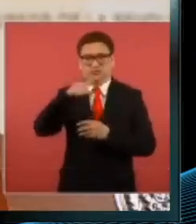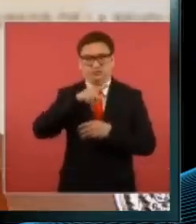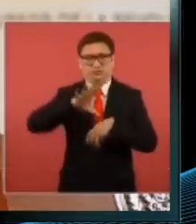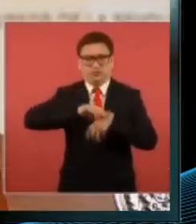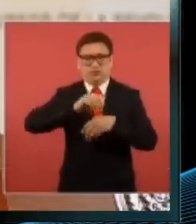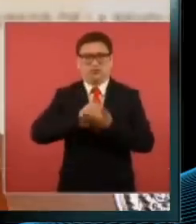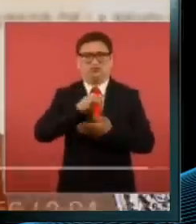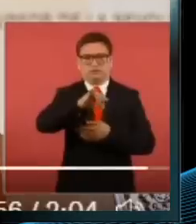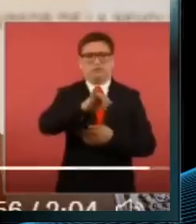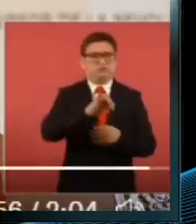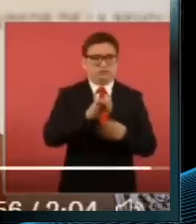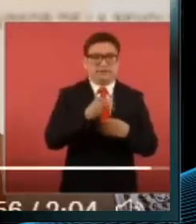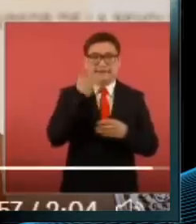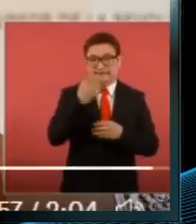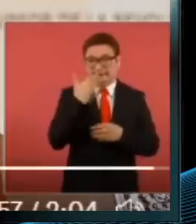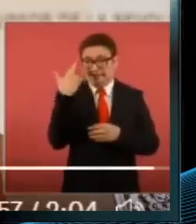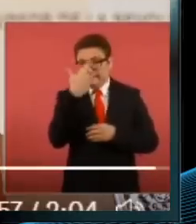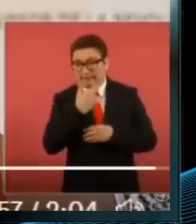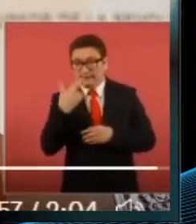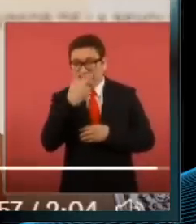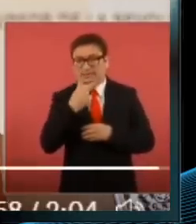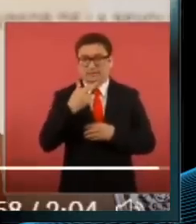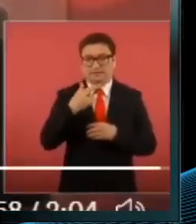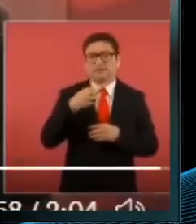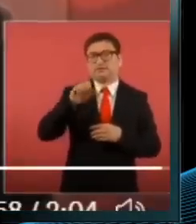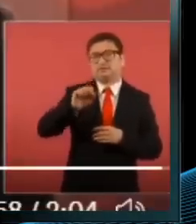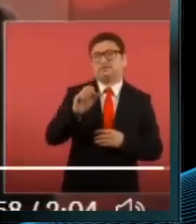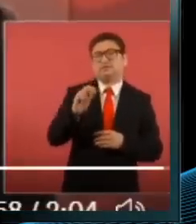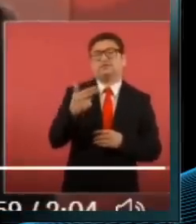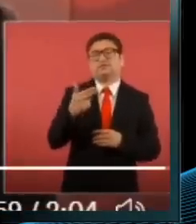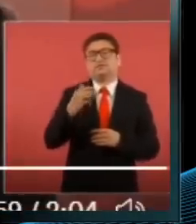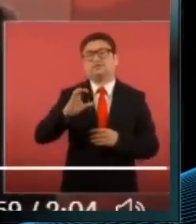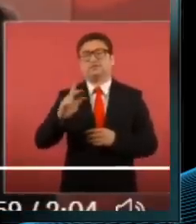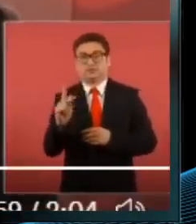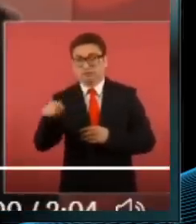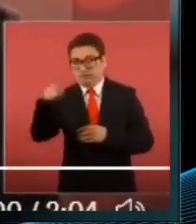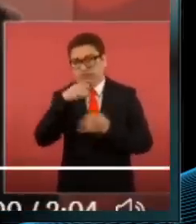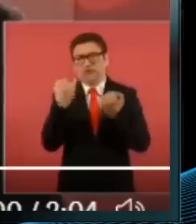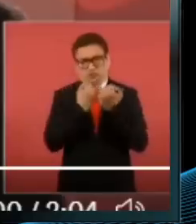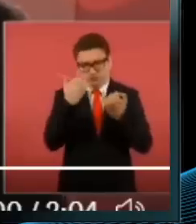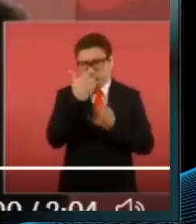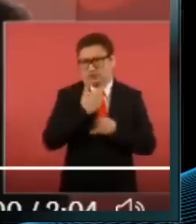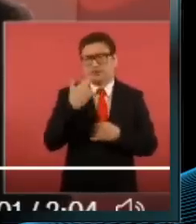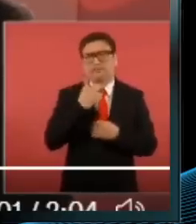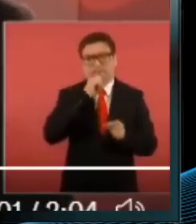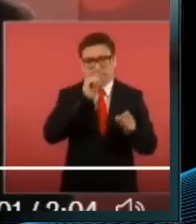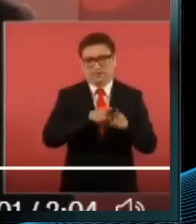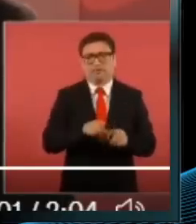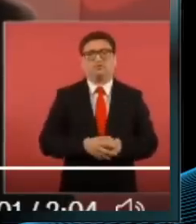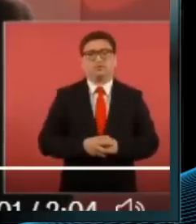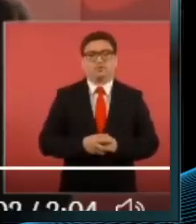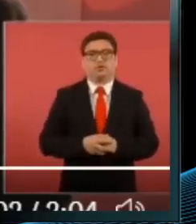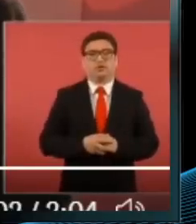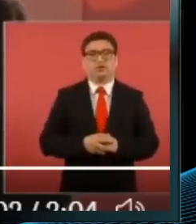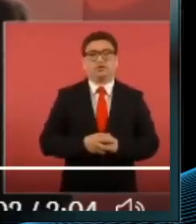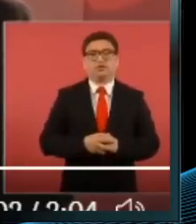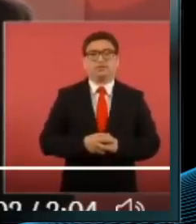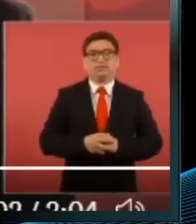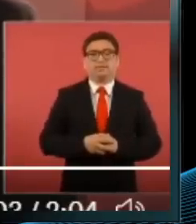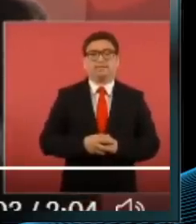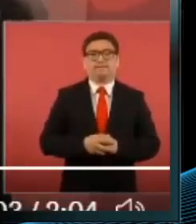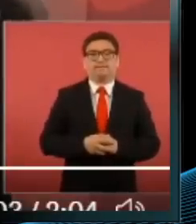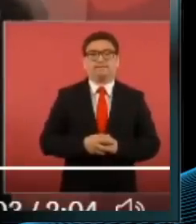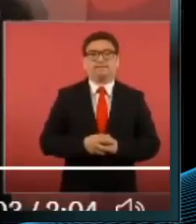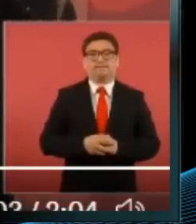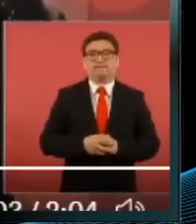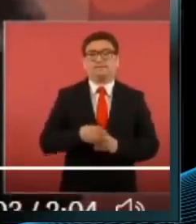Pemex. Y esto lo revisa Hacienda y lo revisa también la función pública.